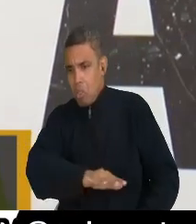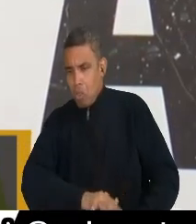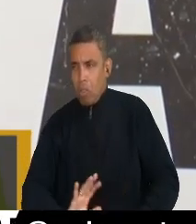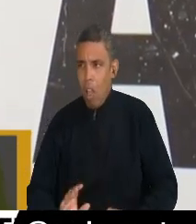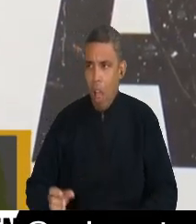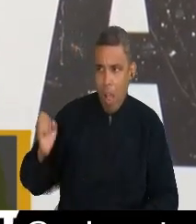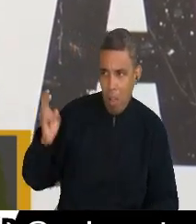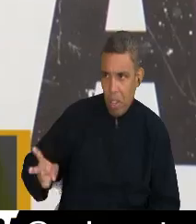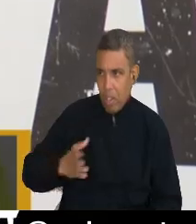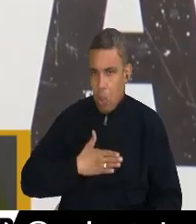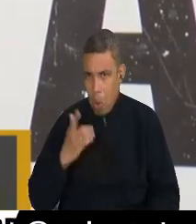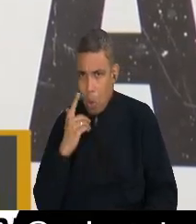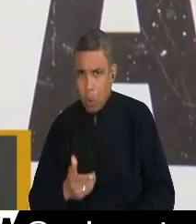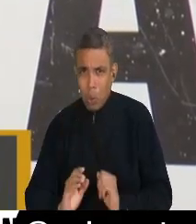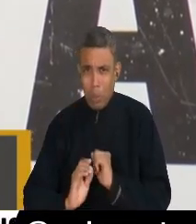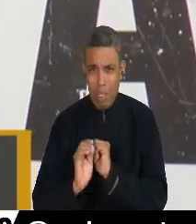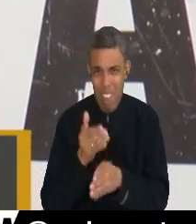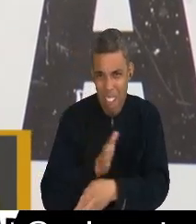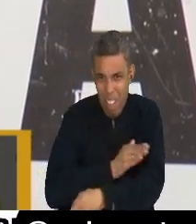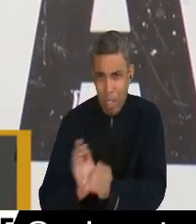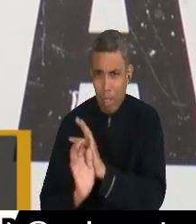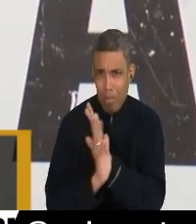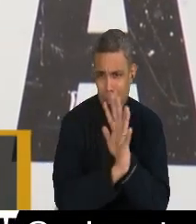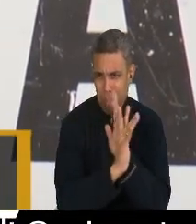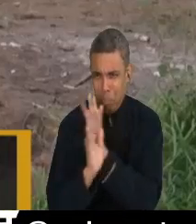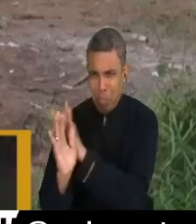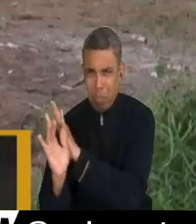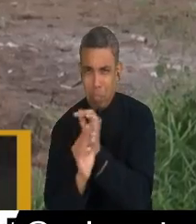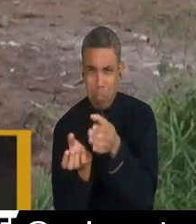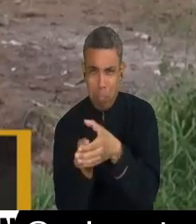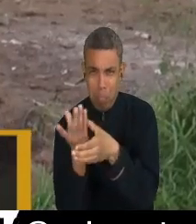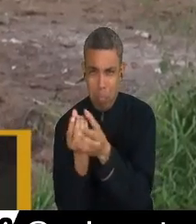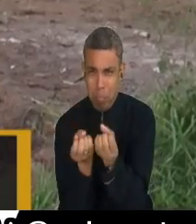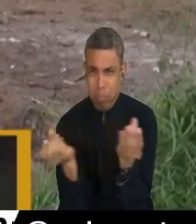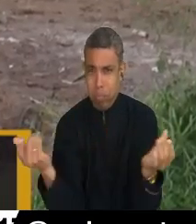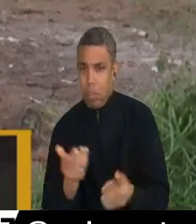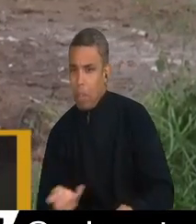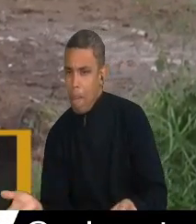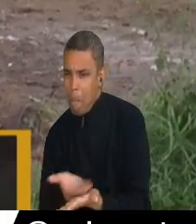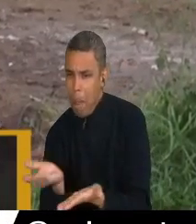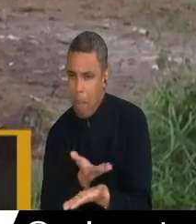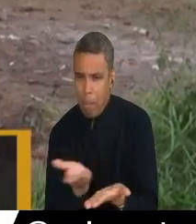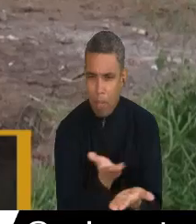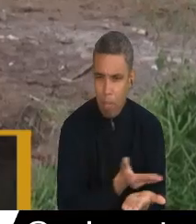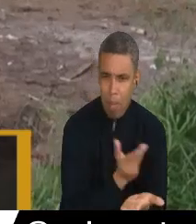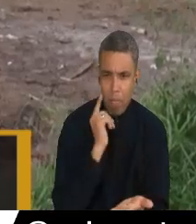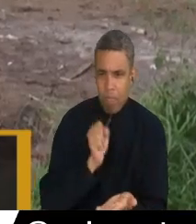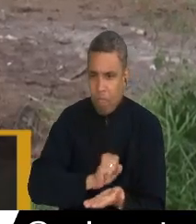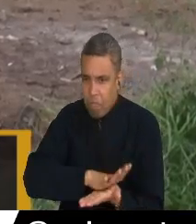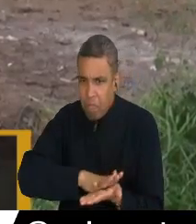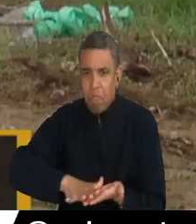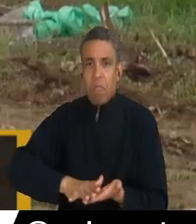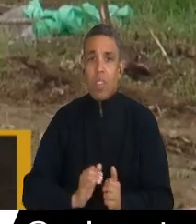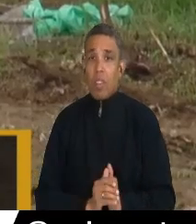mantenimiento respectivo y hemos estado haciendo presencia para evitar valga la redundancia, la misma